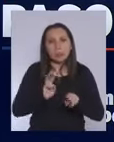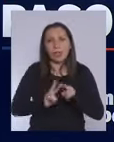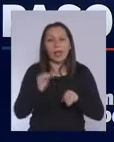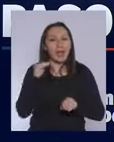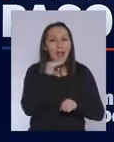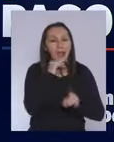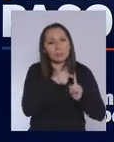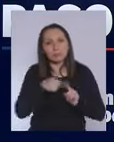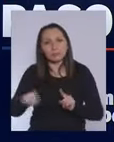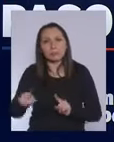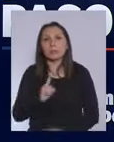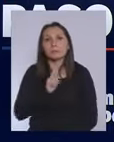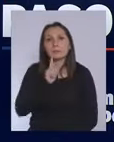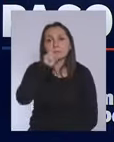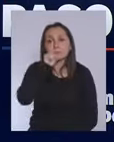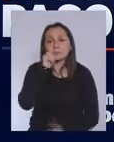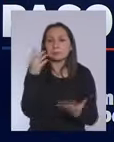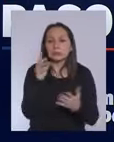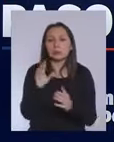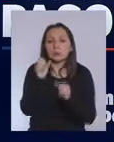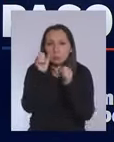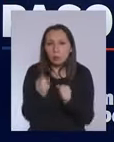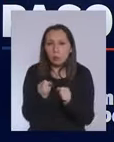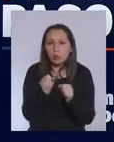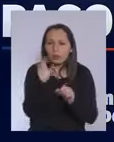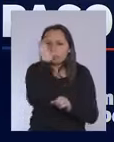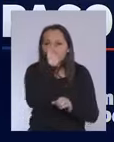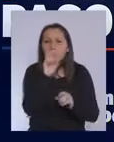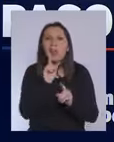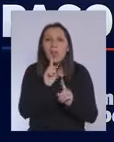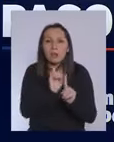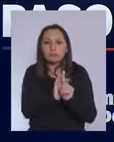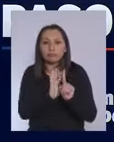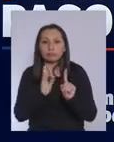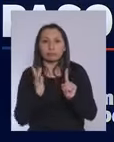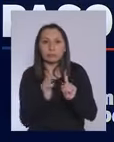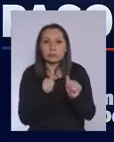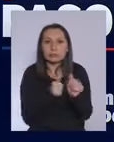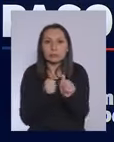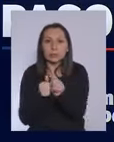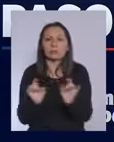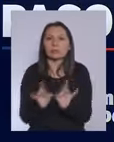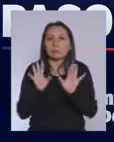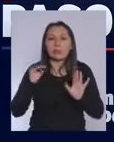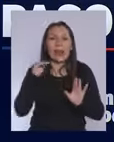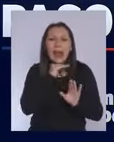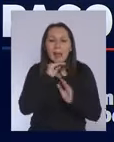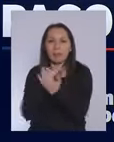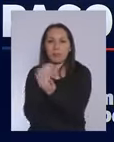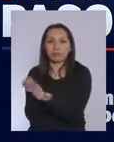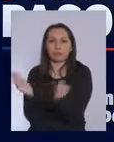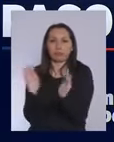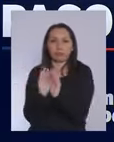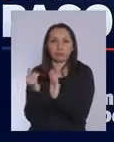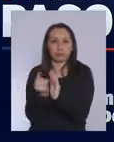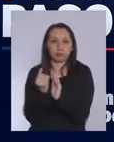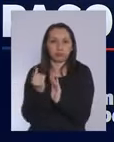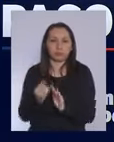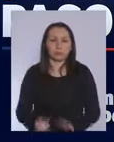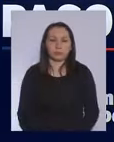inmediatamente una pcr con el objetivo que podamos trazar también a su contacto estrecho y aislarlos propiamente tal